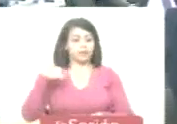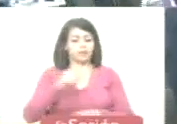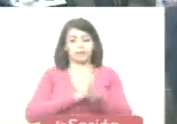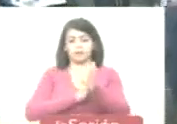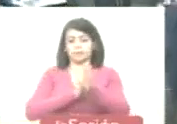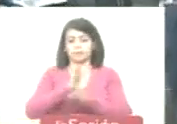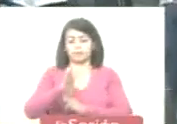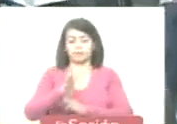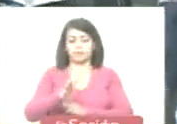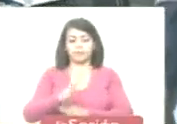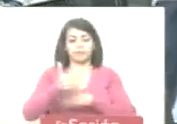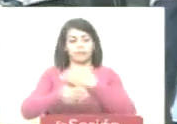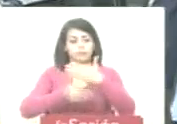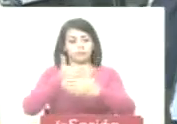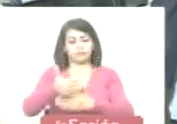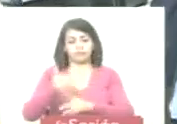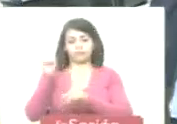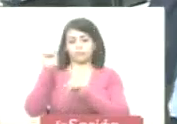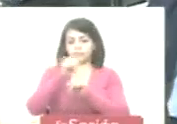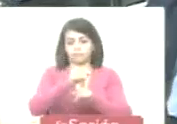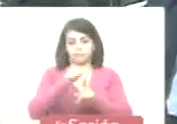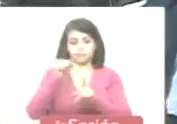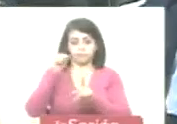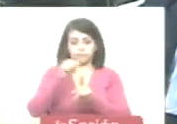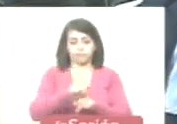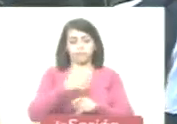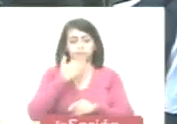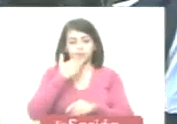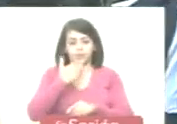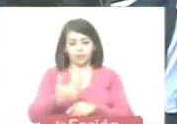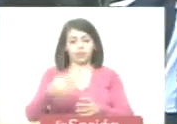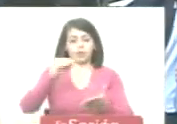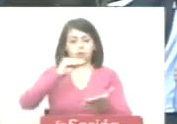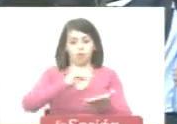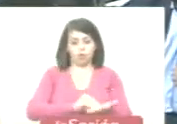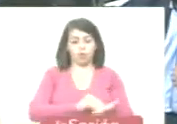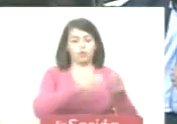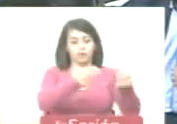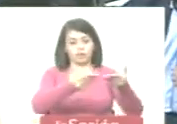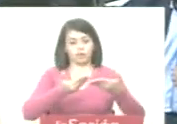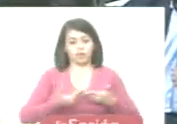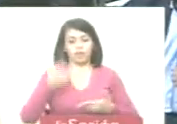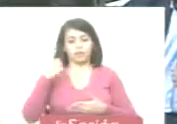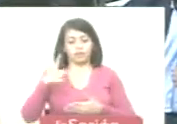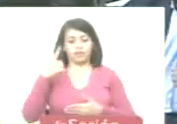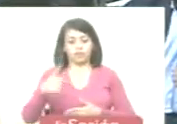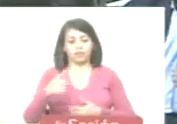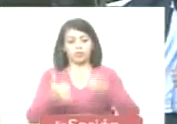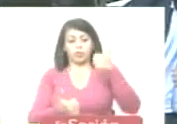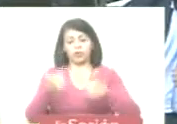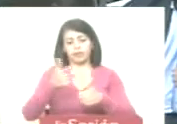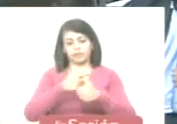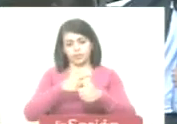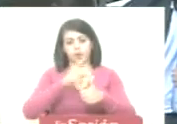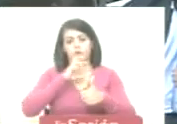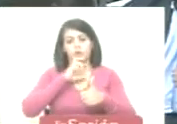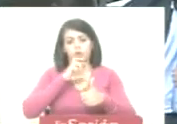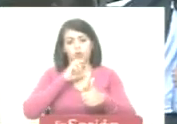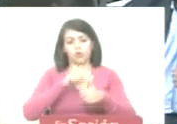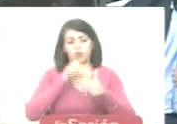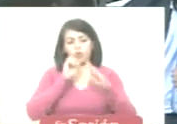seguir avanzando y luchando para reclamar la restitución de nuestros derechos, entre ellos los del oro, que